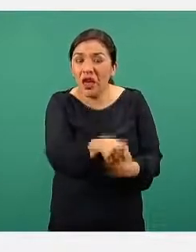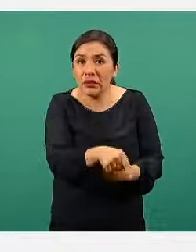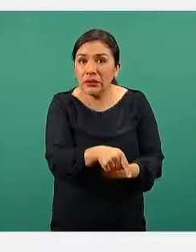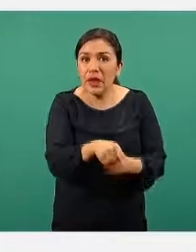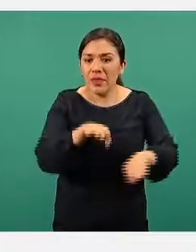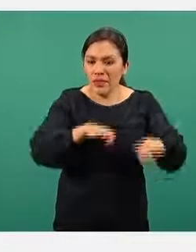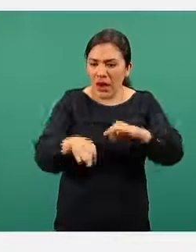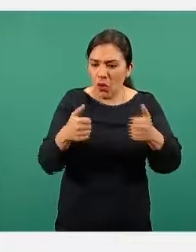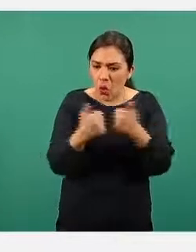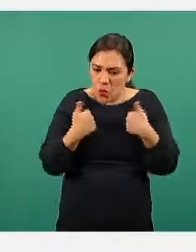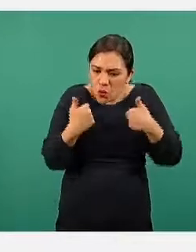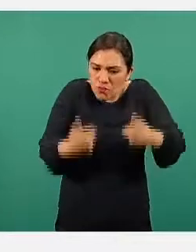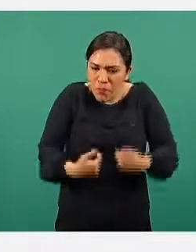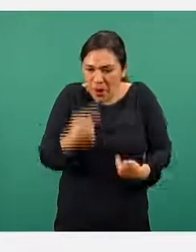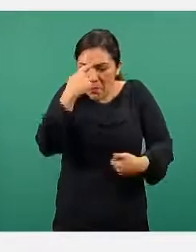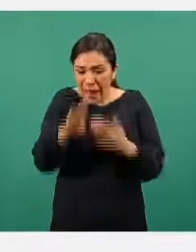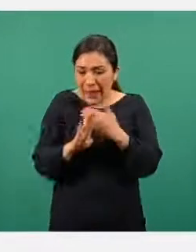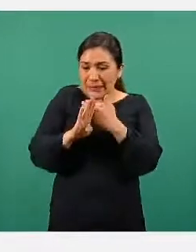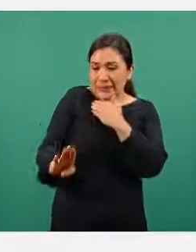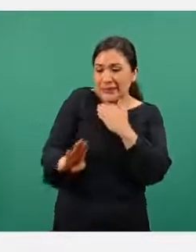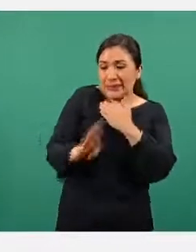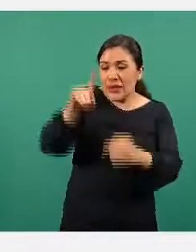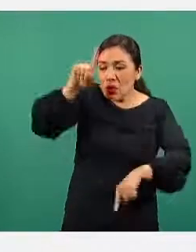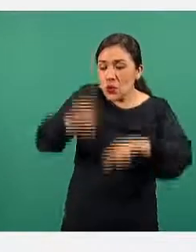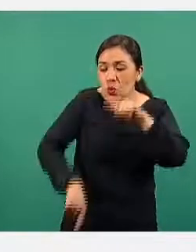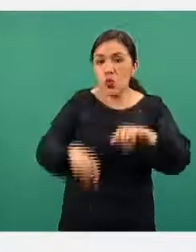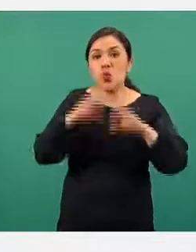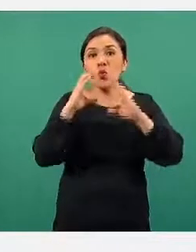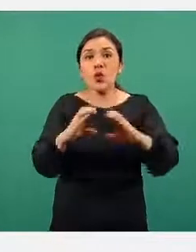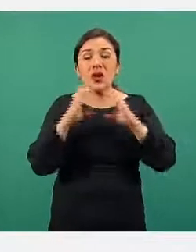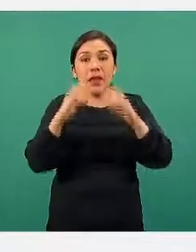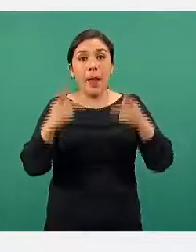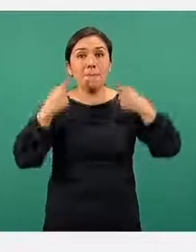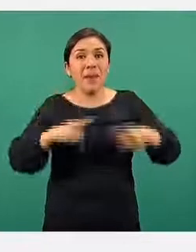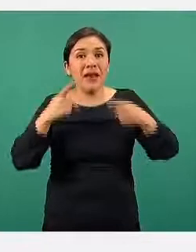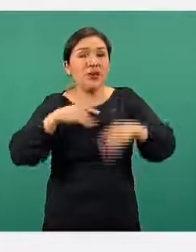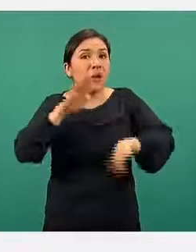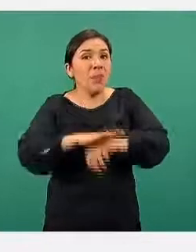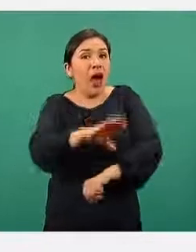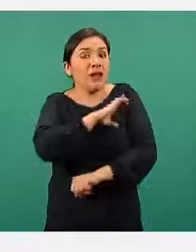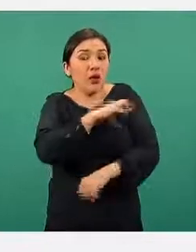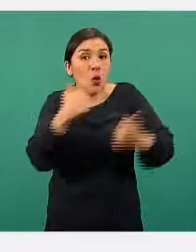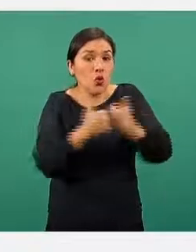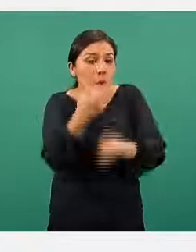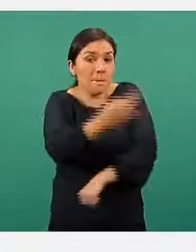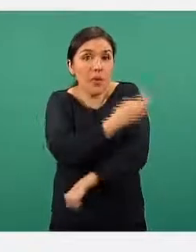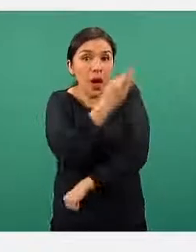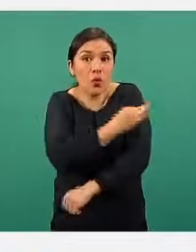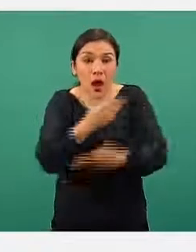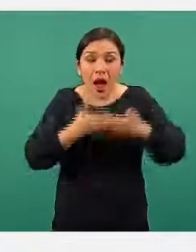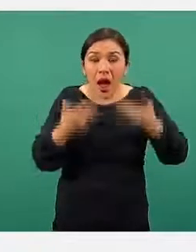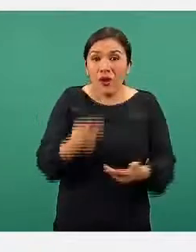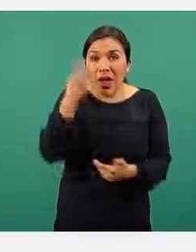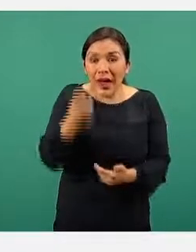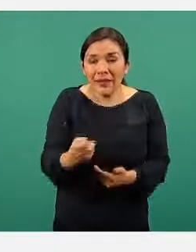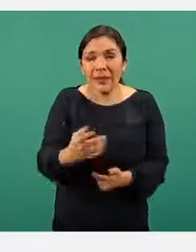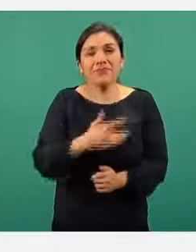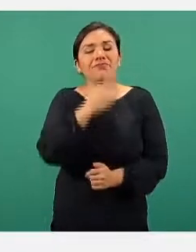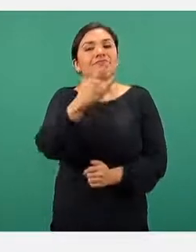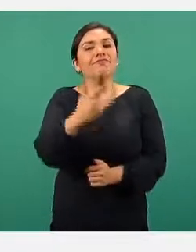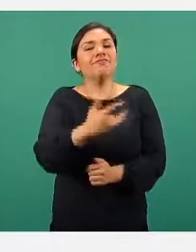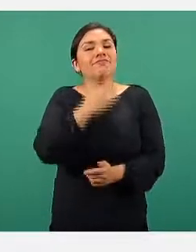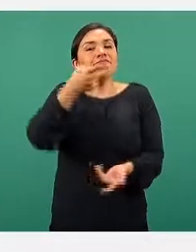trabajo humanitario de prevención de la mortalidad a nuestros seres queridos con las vacunas, creo que el